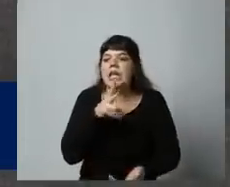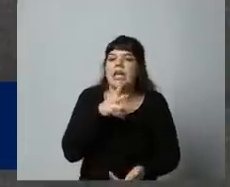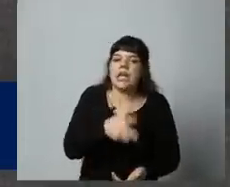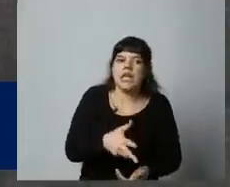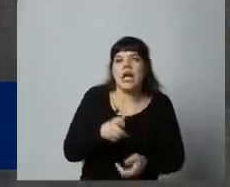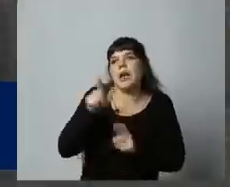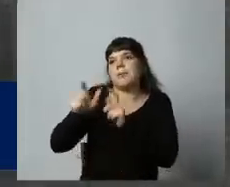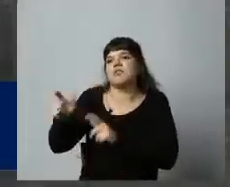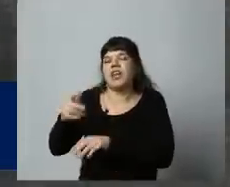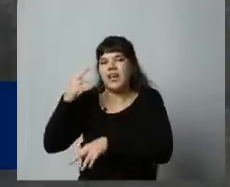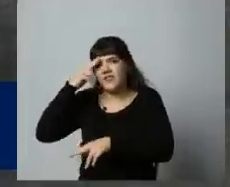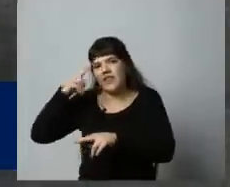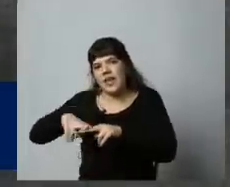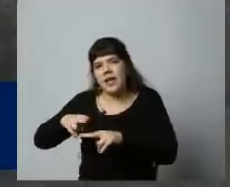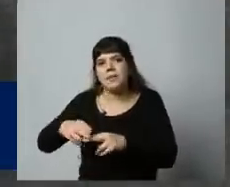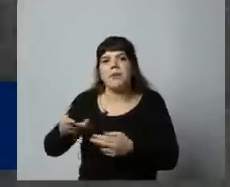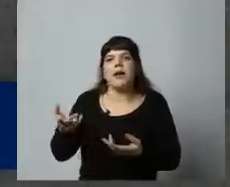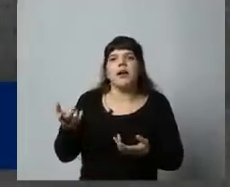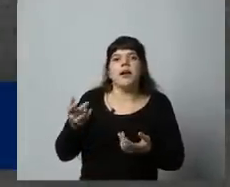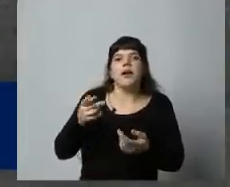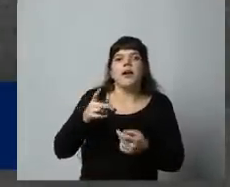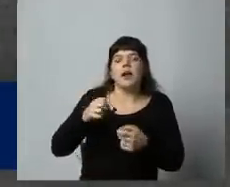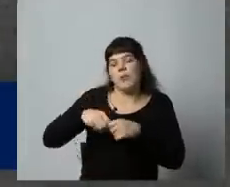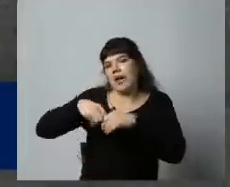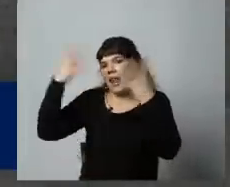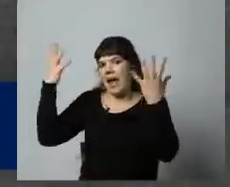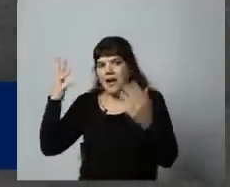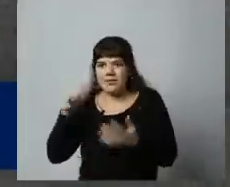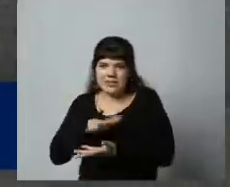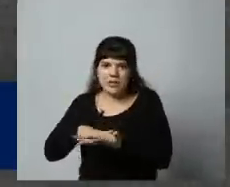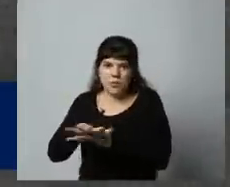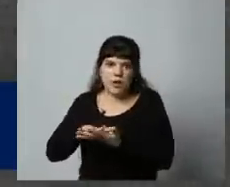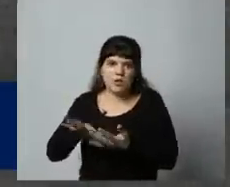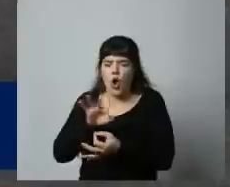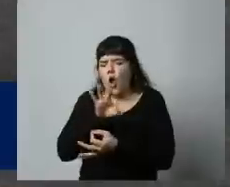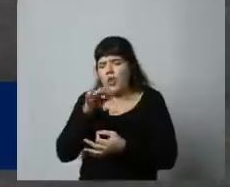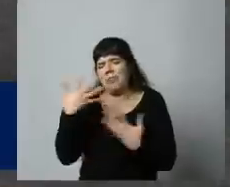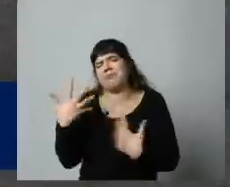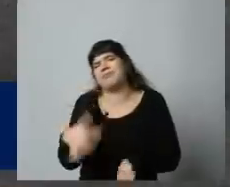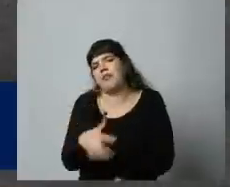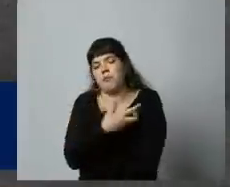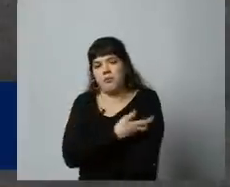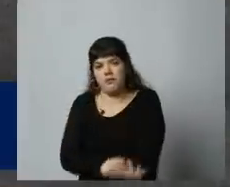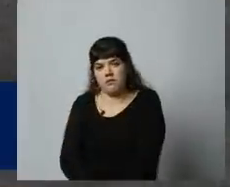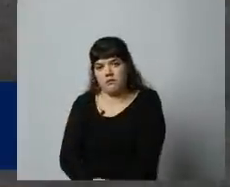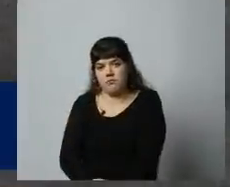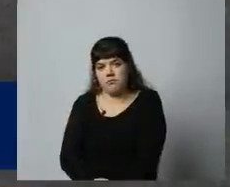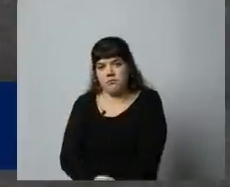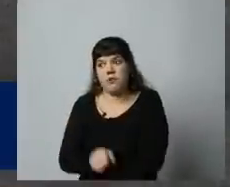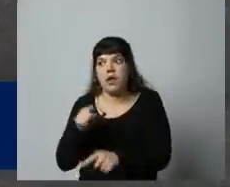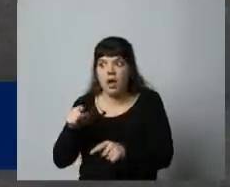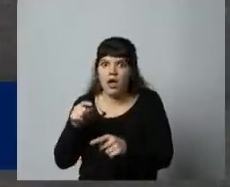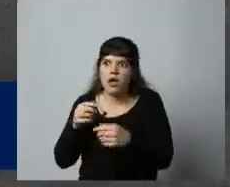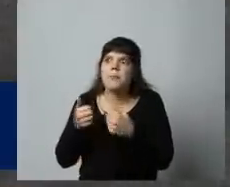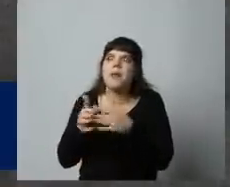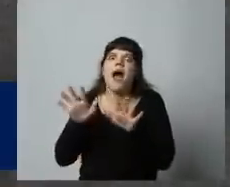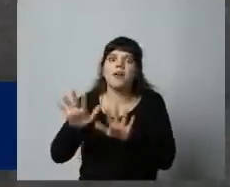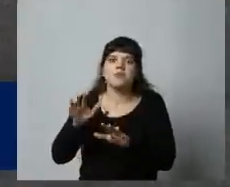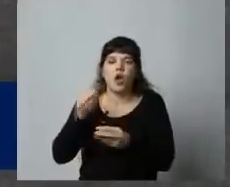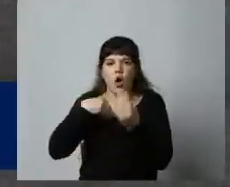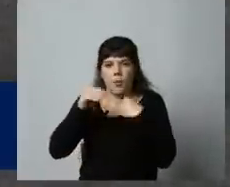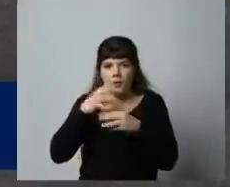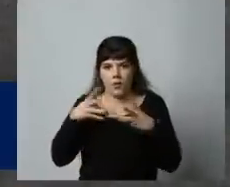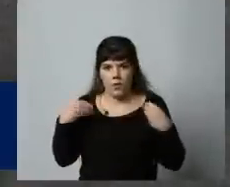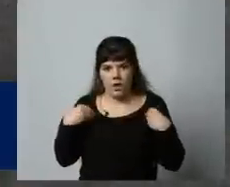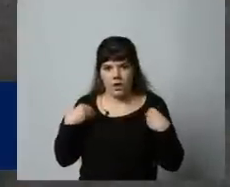tuberculosos con graves riesgos sanitarios o en extrema indigencia Ese fue el origen de los comedores después los comedores